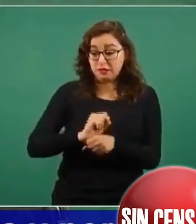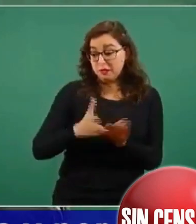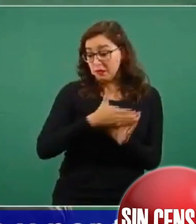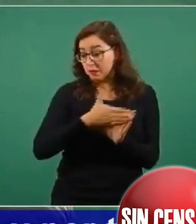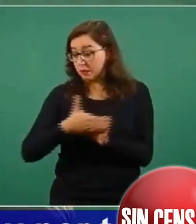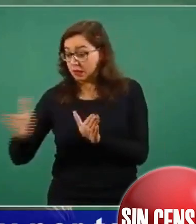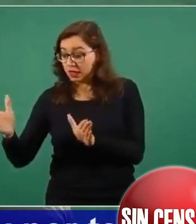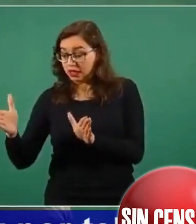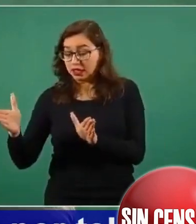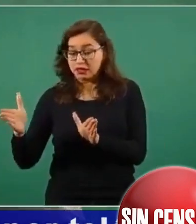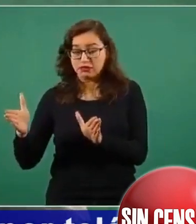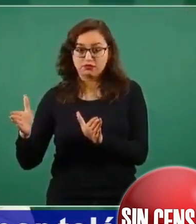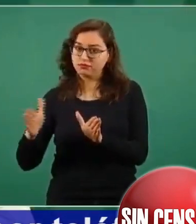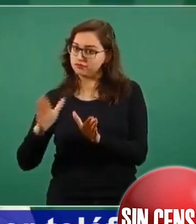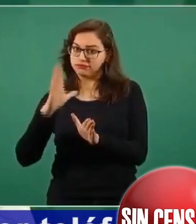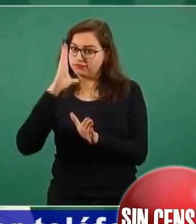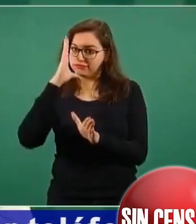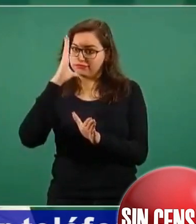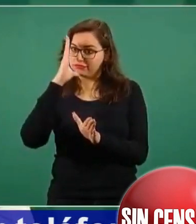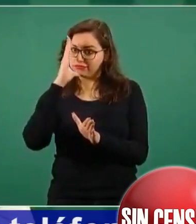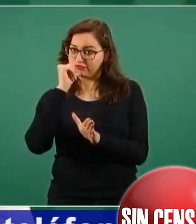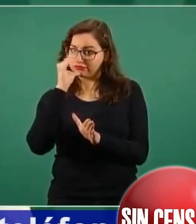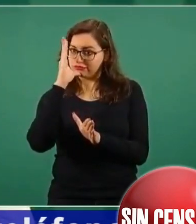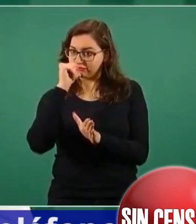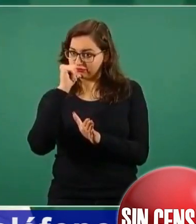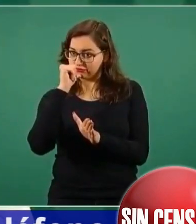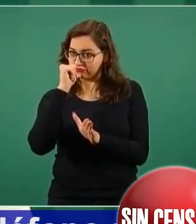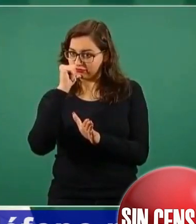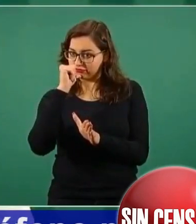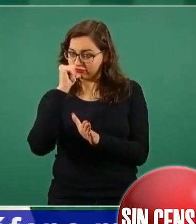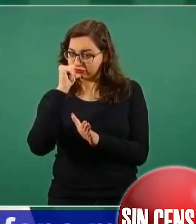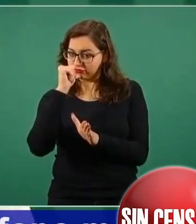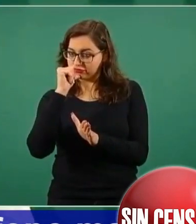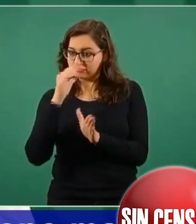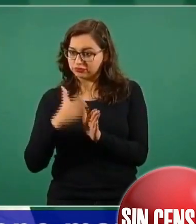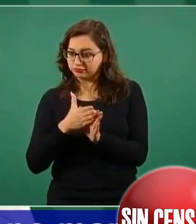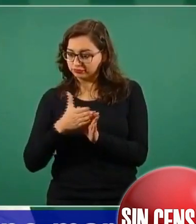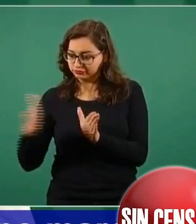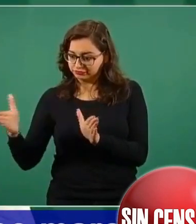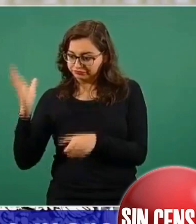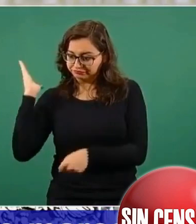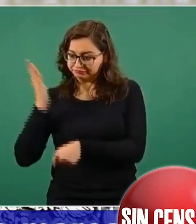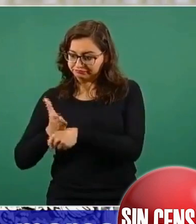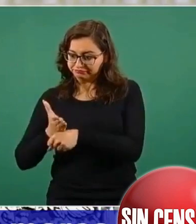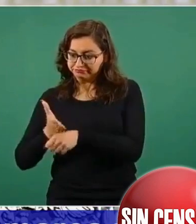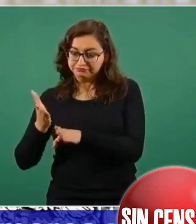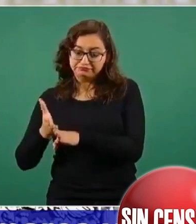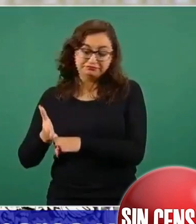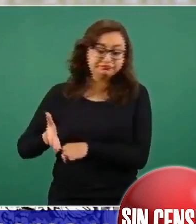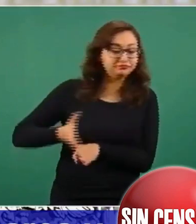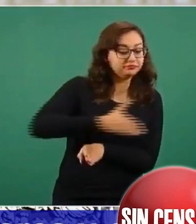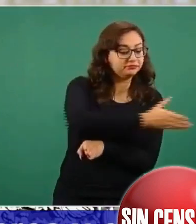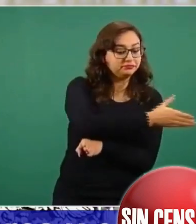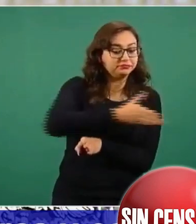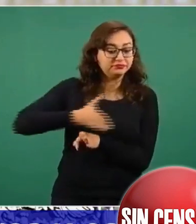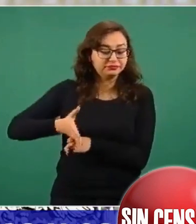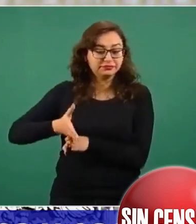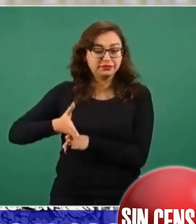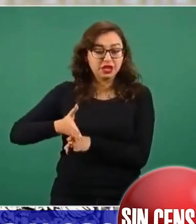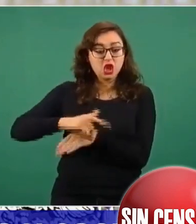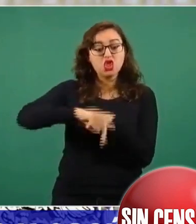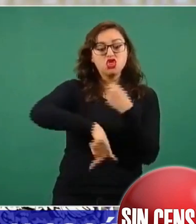Está despenalizado solamente durante los 3 primeros meses, durante las 3 primeras